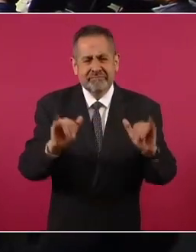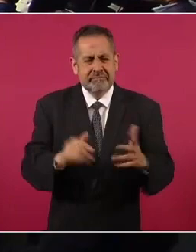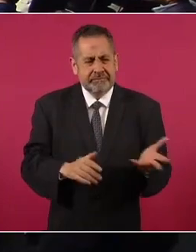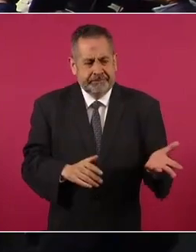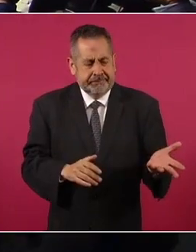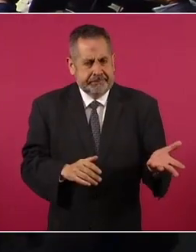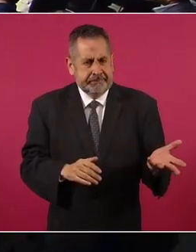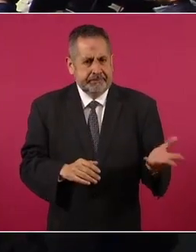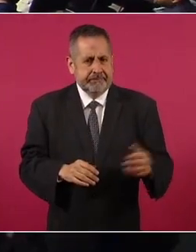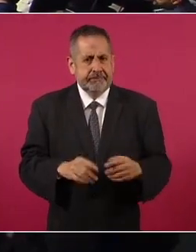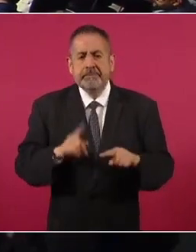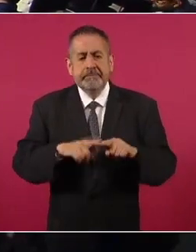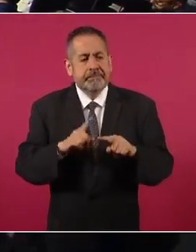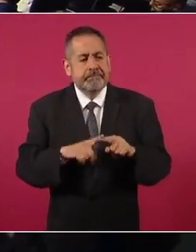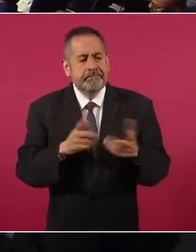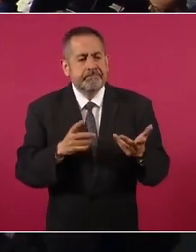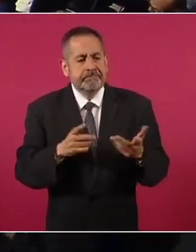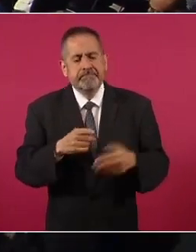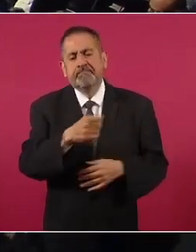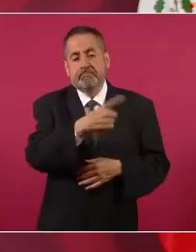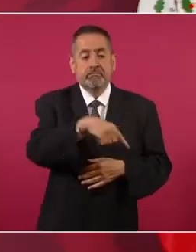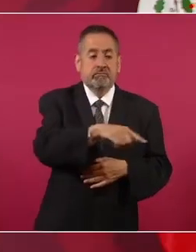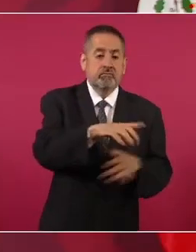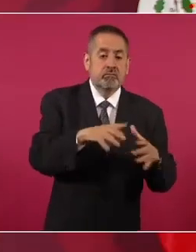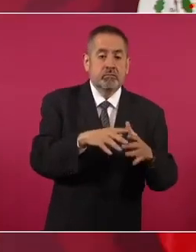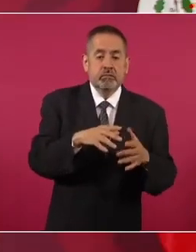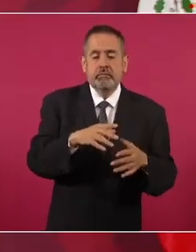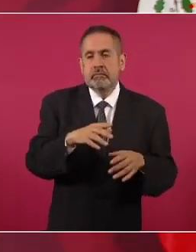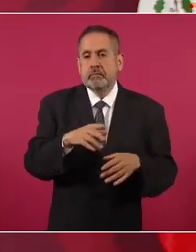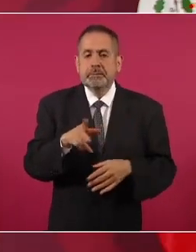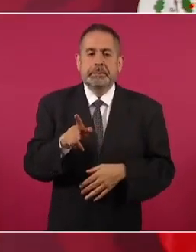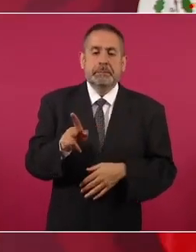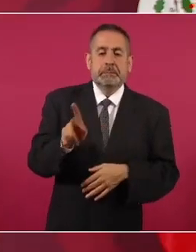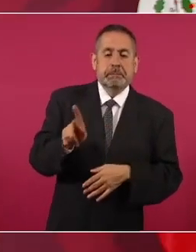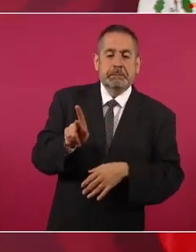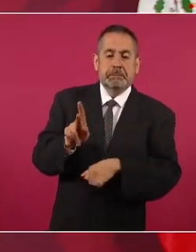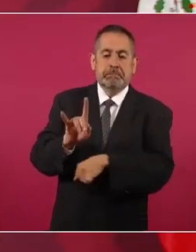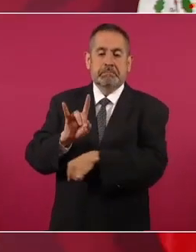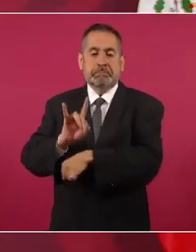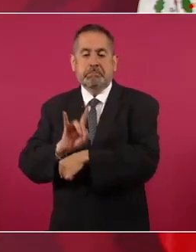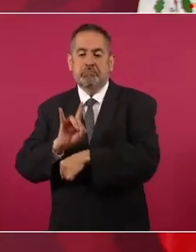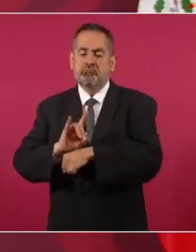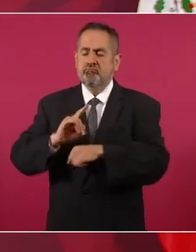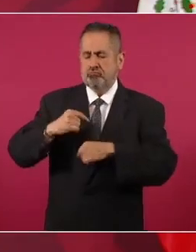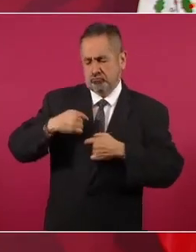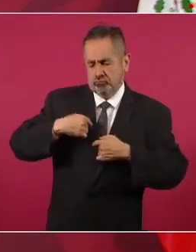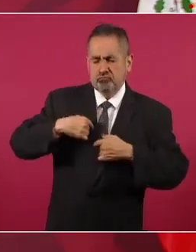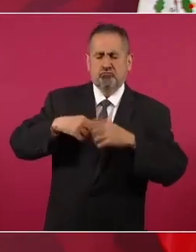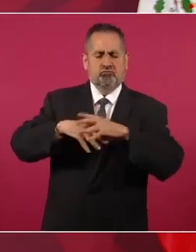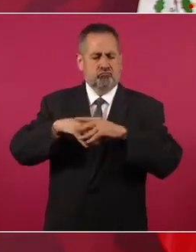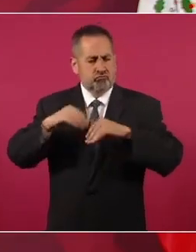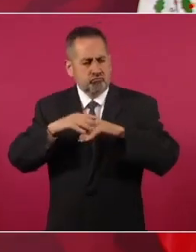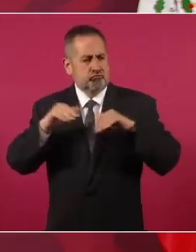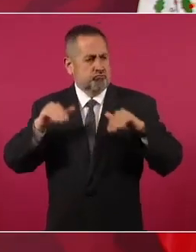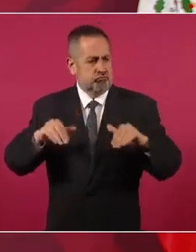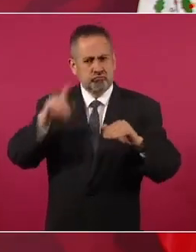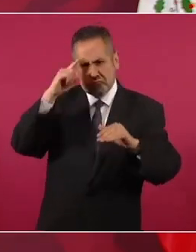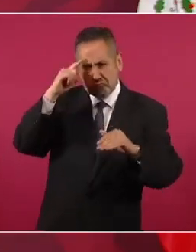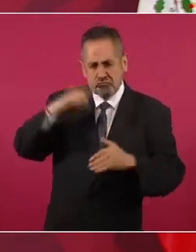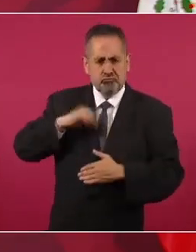de quienes aparentaban ser gentes íntegras, objetivas,